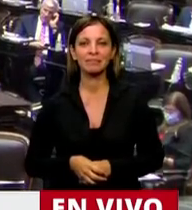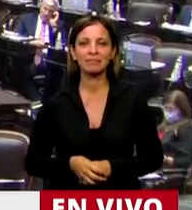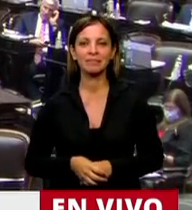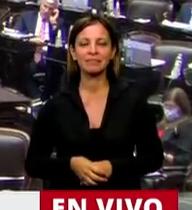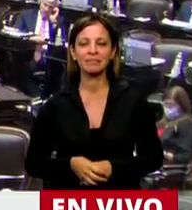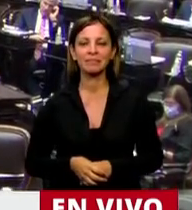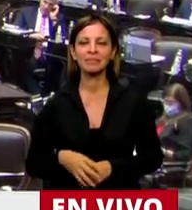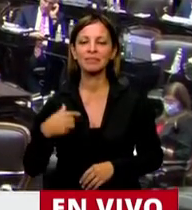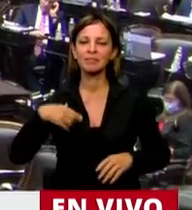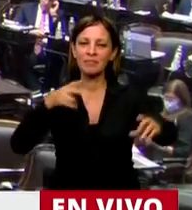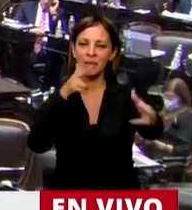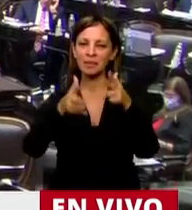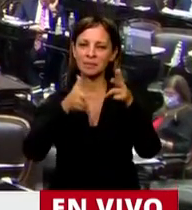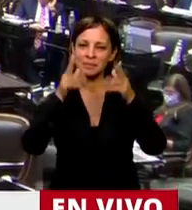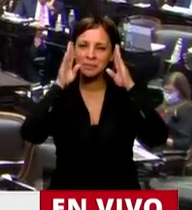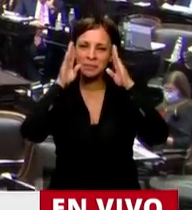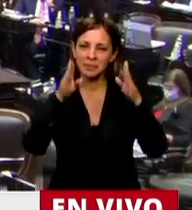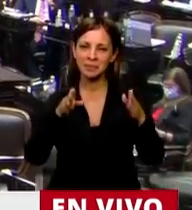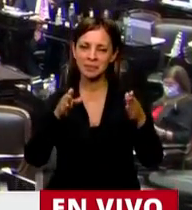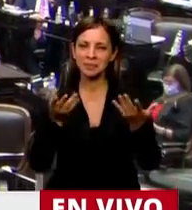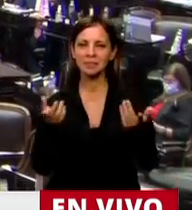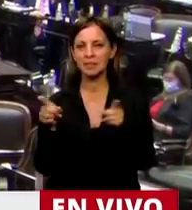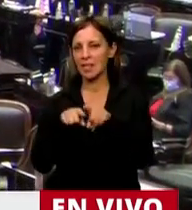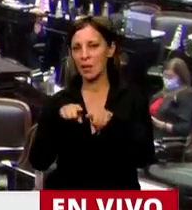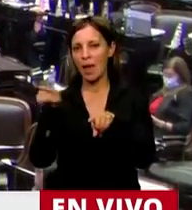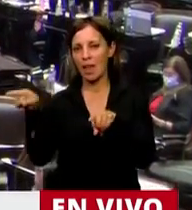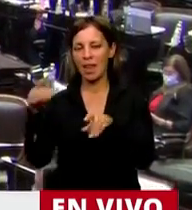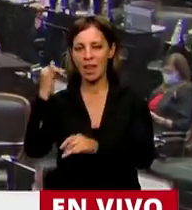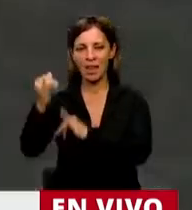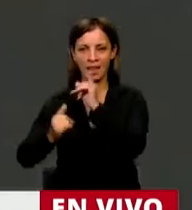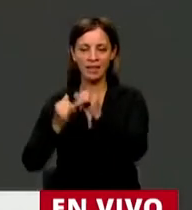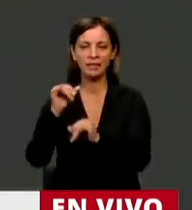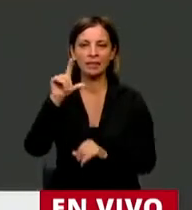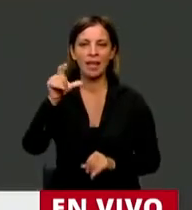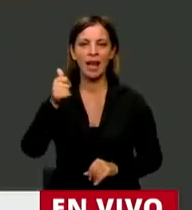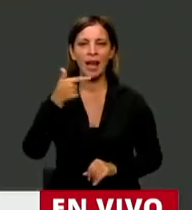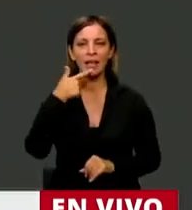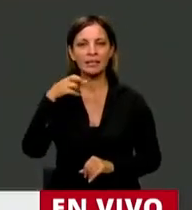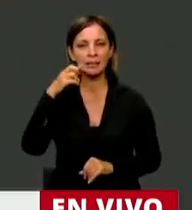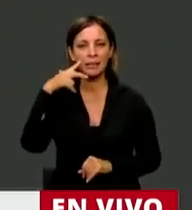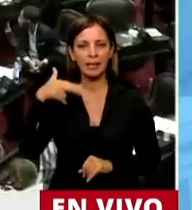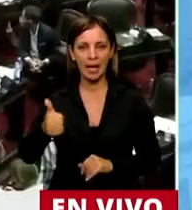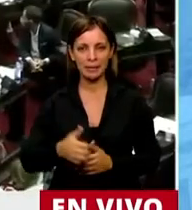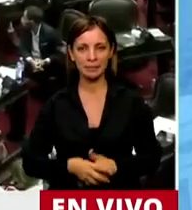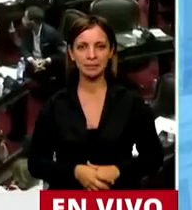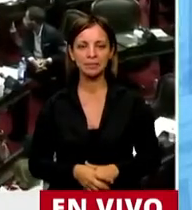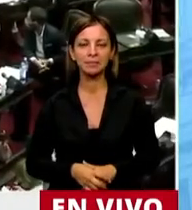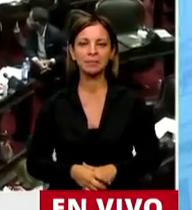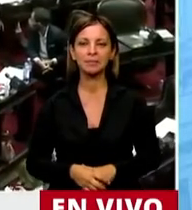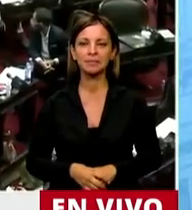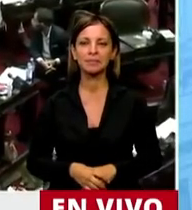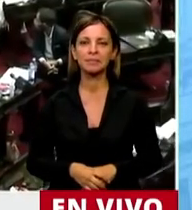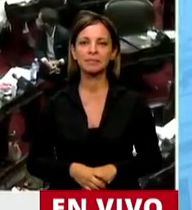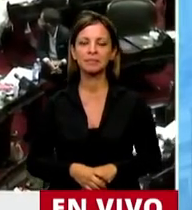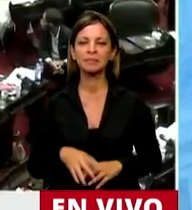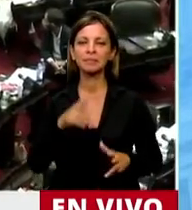a centrar, compartiendo obviamente las expresiones del diputado Laspina de mi bloque, me voy a centrar